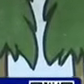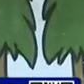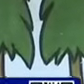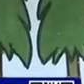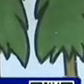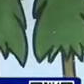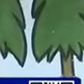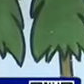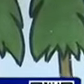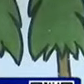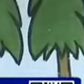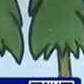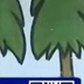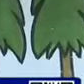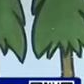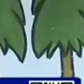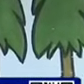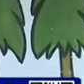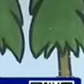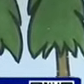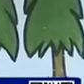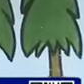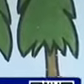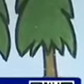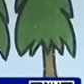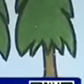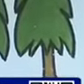hermanitos. De los 56, esos dos